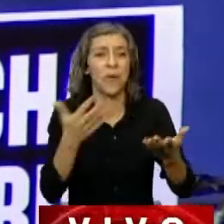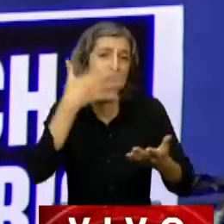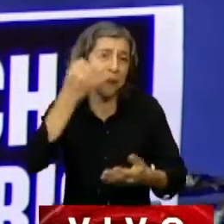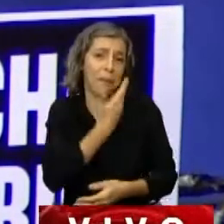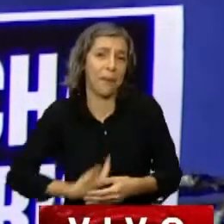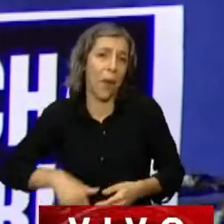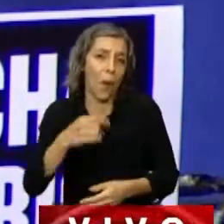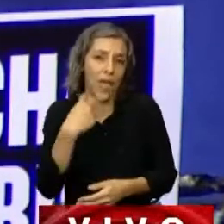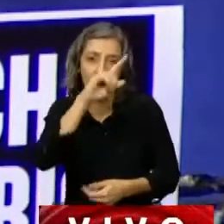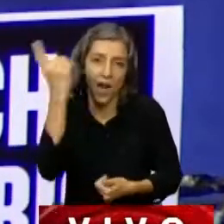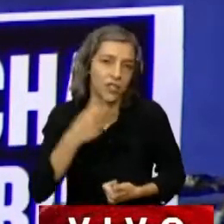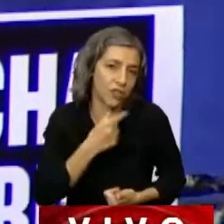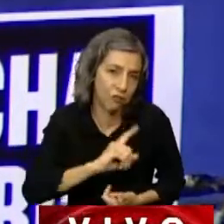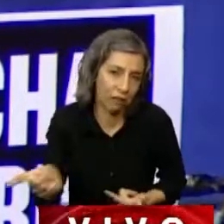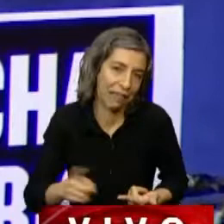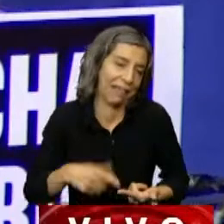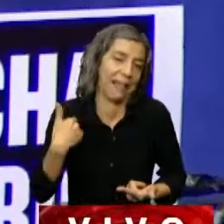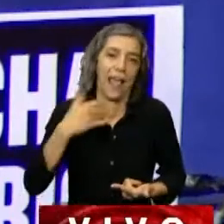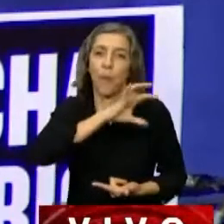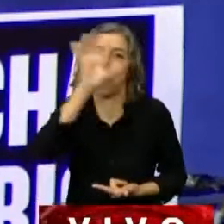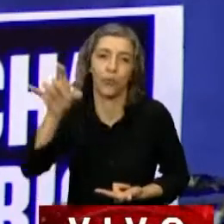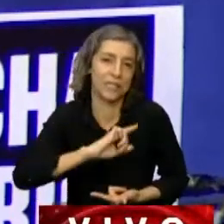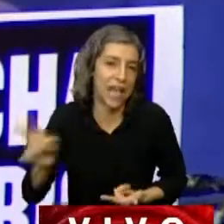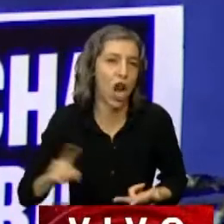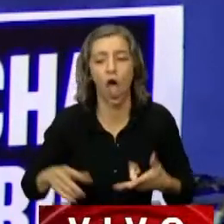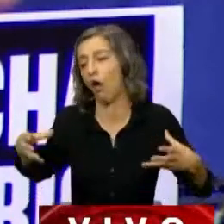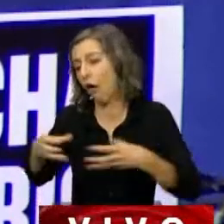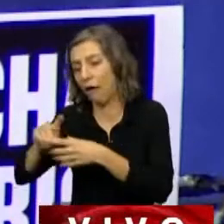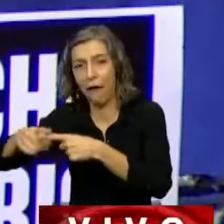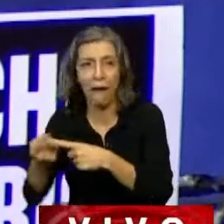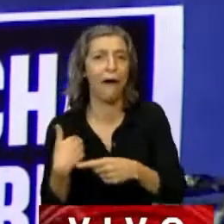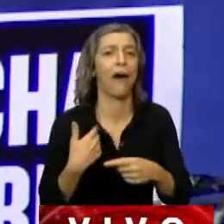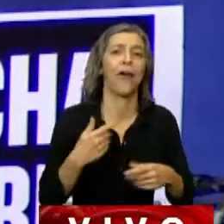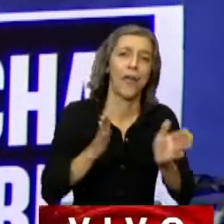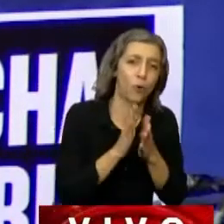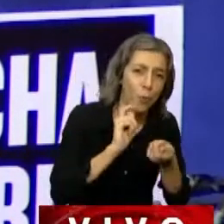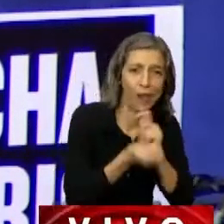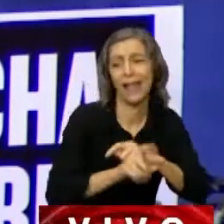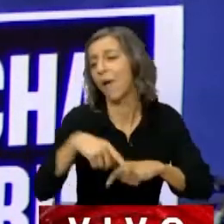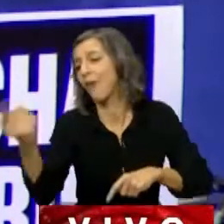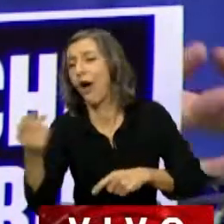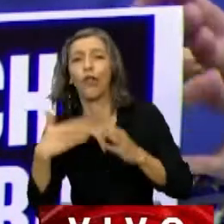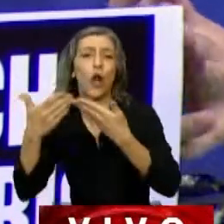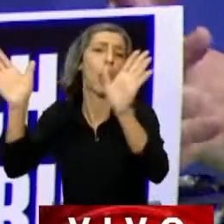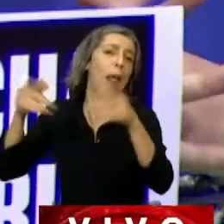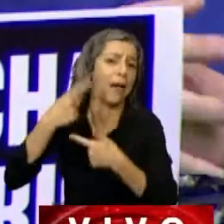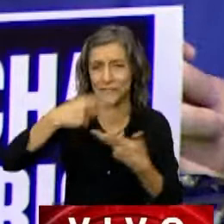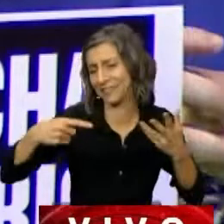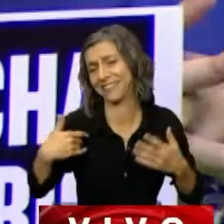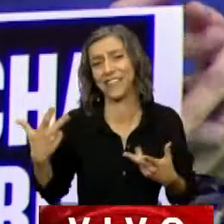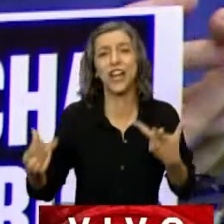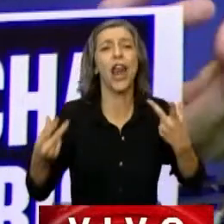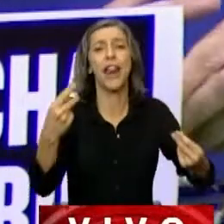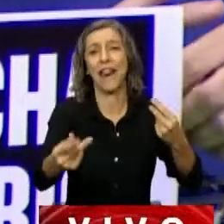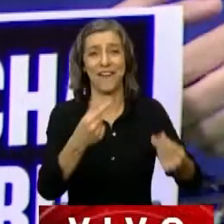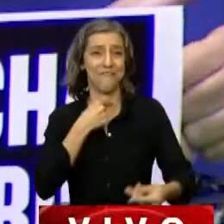los provinciales, ni del bloque del Frente de Todos, ni de Juntos por el Cambio, ni de los facholiberales, de hacer nada de todo esto. Por eso la contraparte, ¿cuál es?